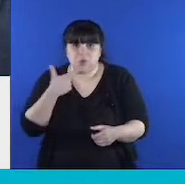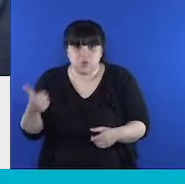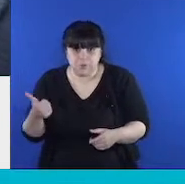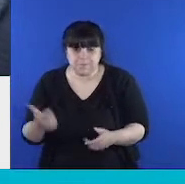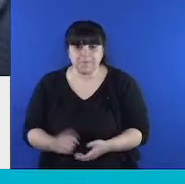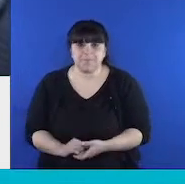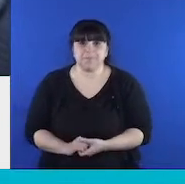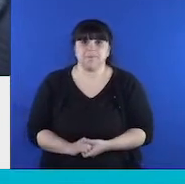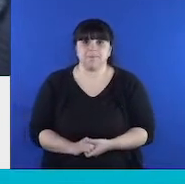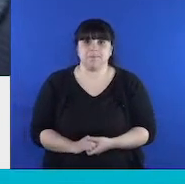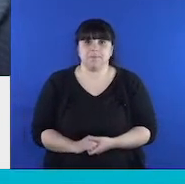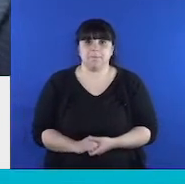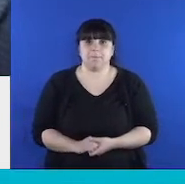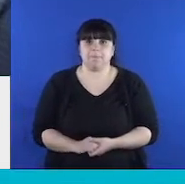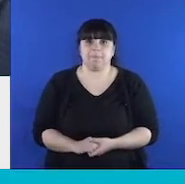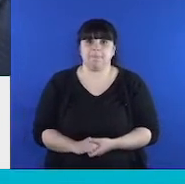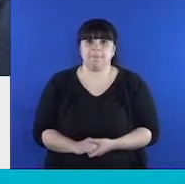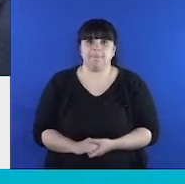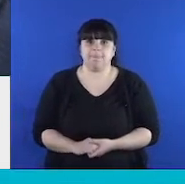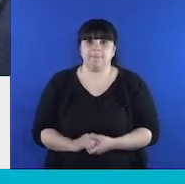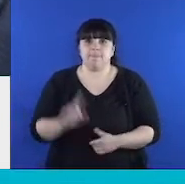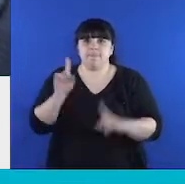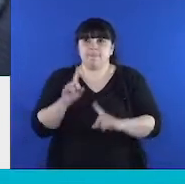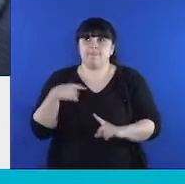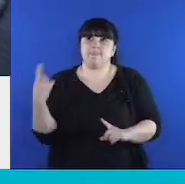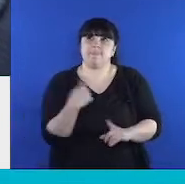Cuestiones que nos preocupan del proyecto de ley.